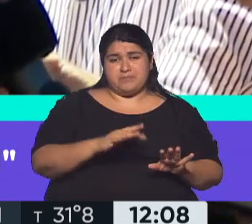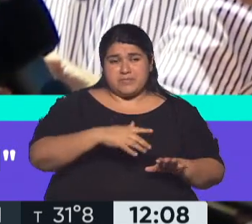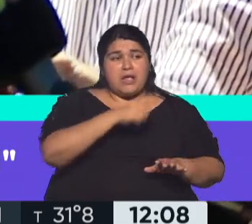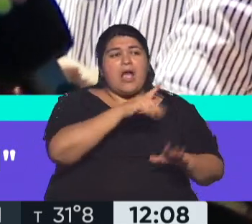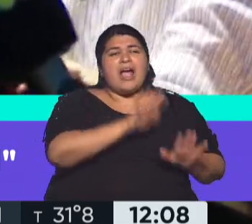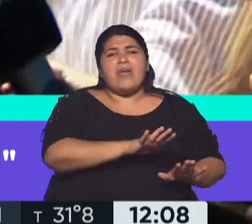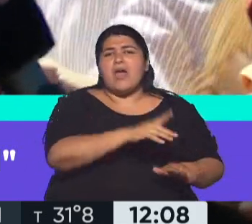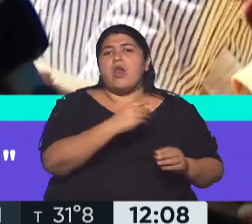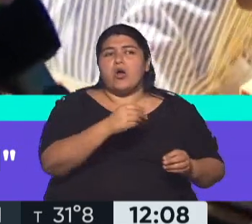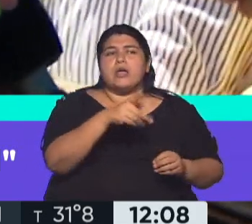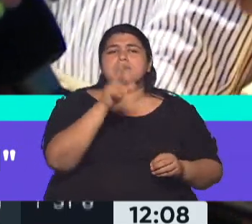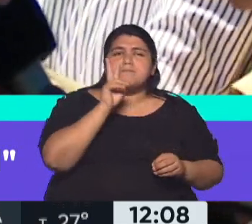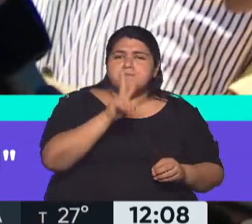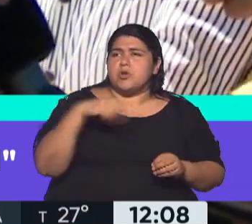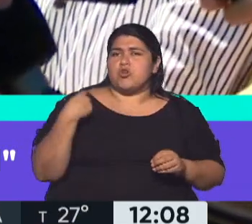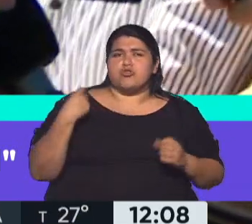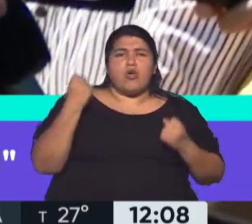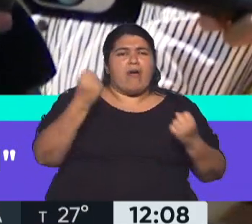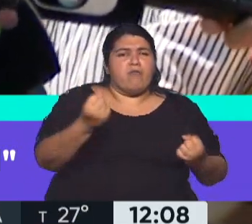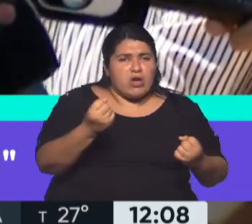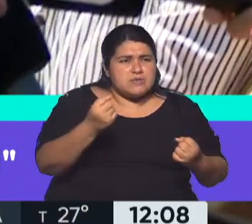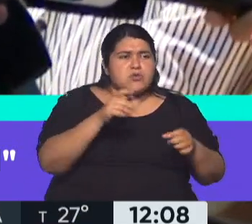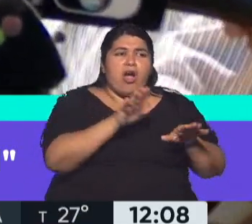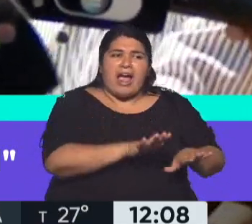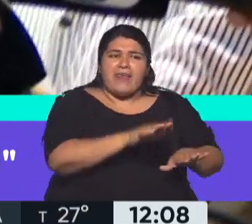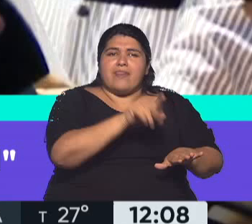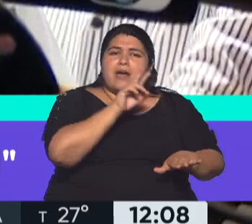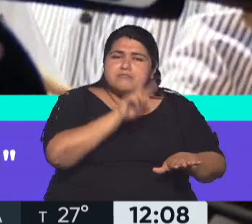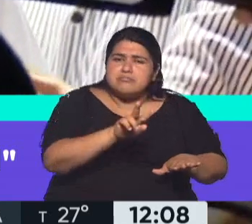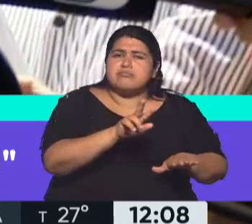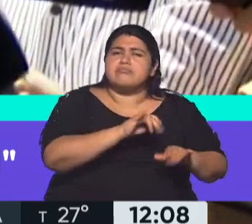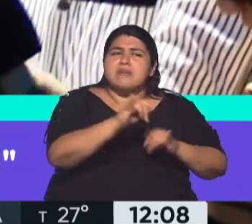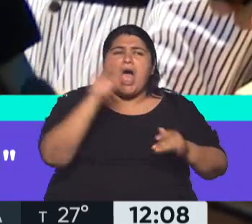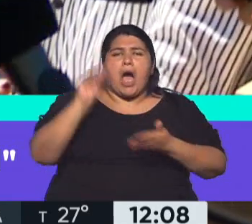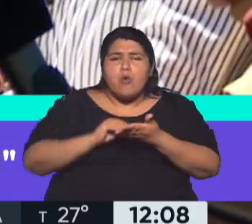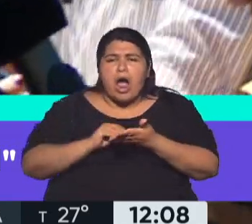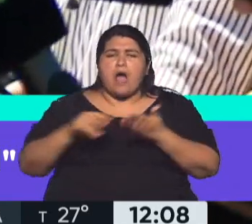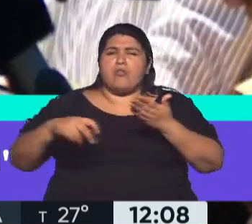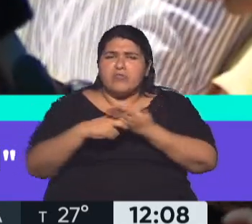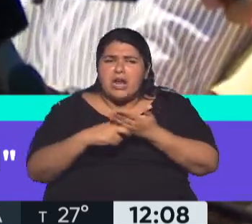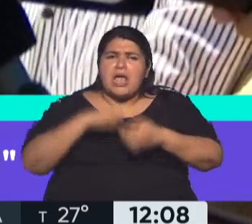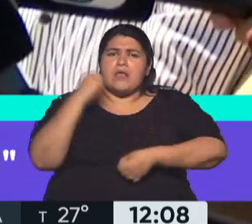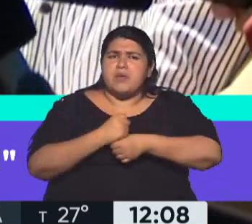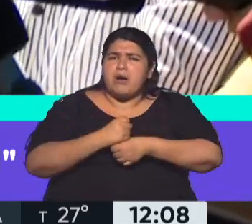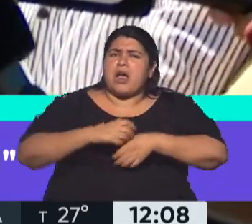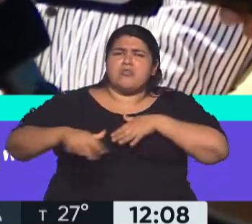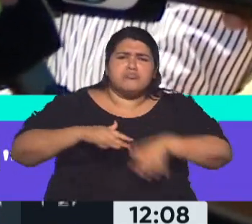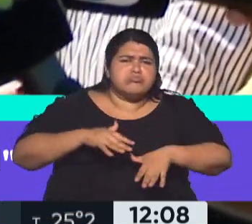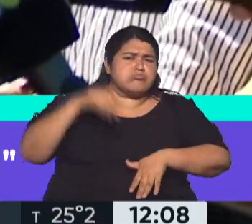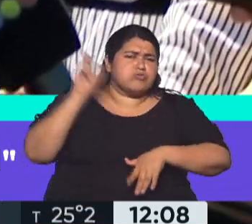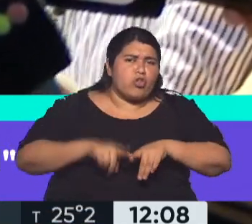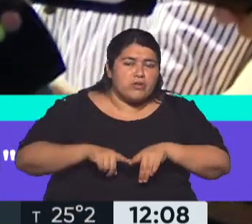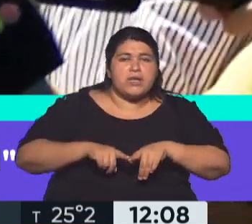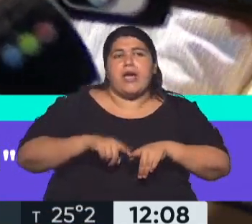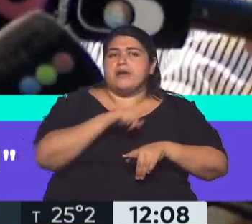porque entendieron que el esfuerzo que estamos haciendo todos, porque todos, desde el abogado, la fiscalía, que están trabajando día y noche,